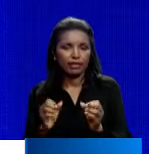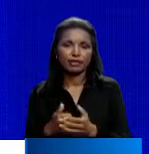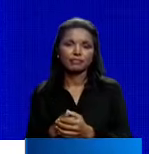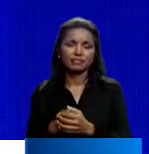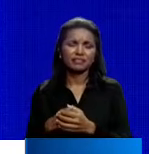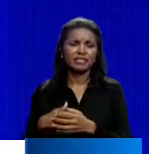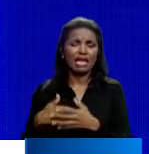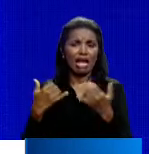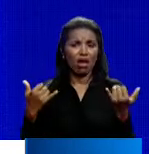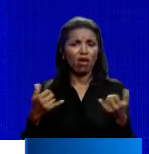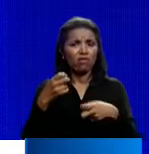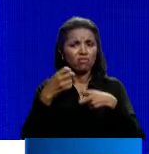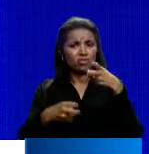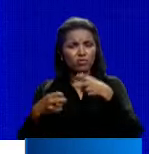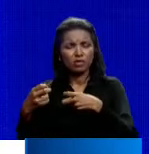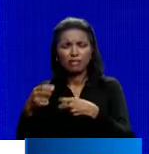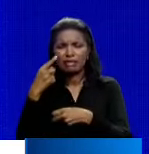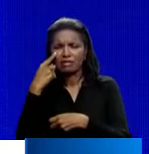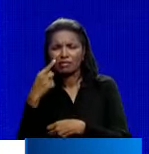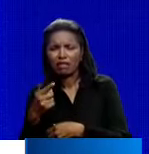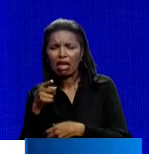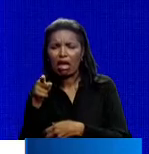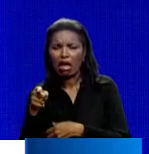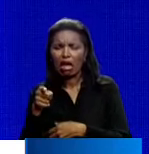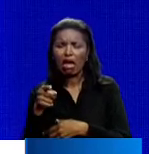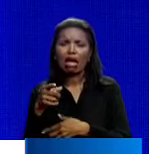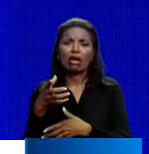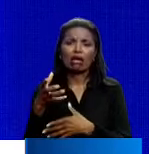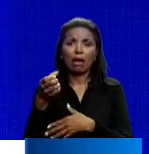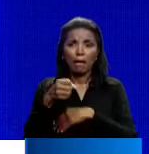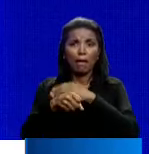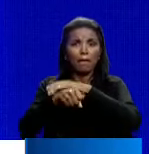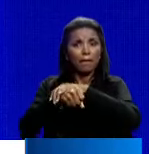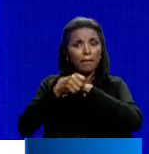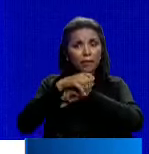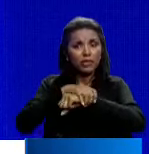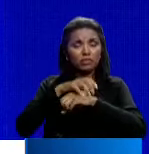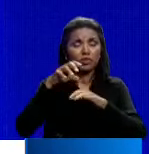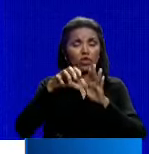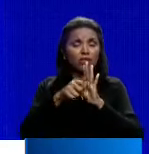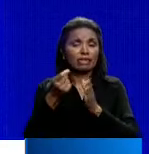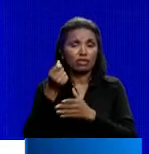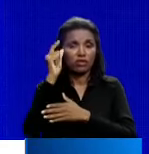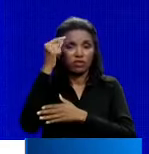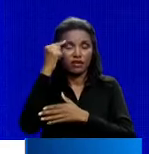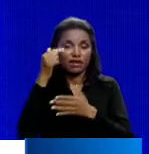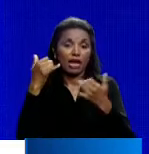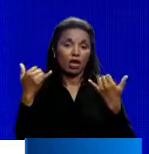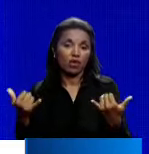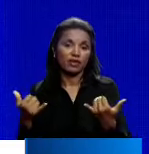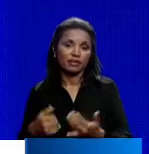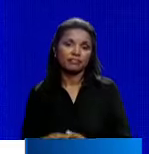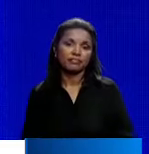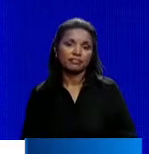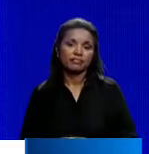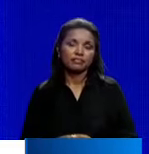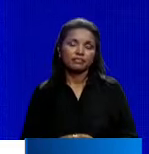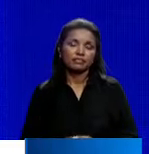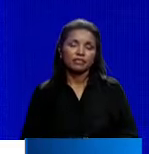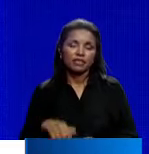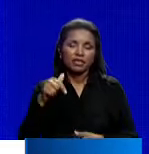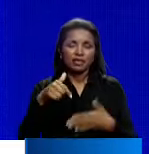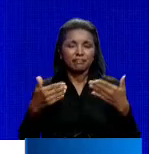delitos contra el patrimonio del Estado. En adición a eso, el índice de percepción de la corrupción en torno a Panamá